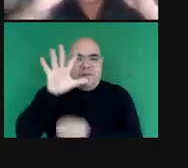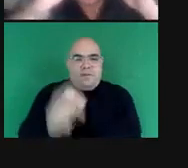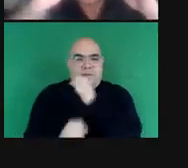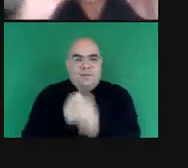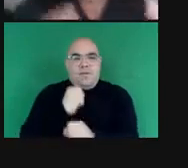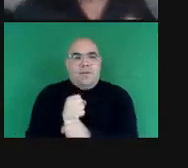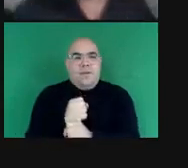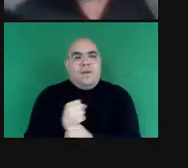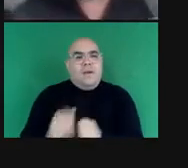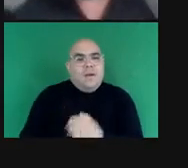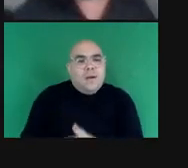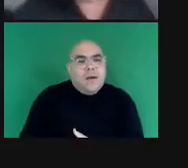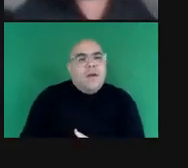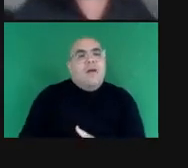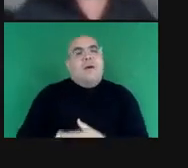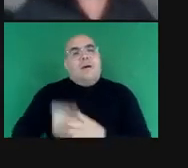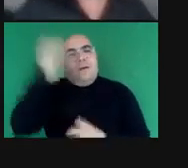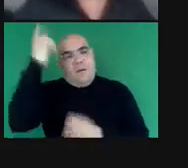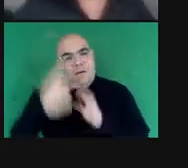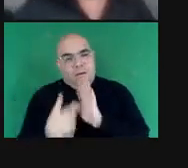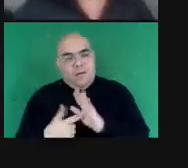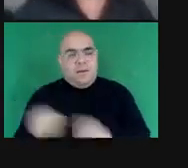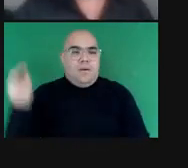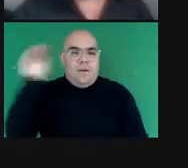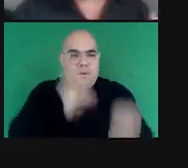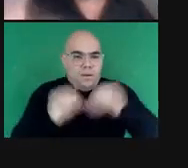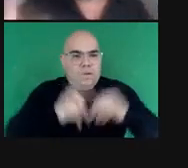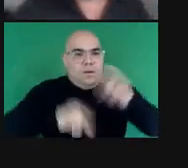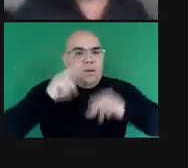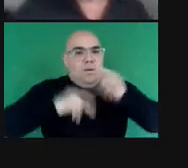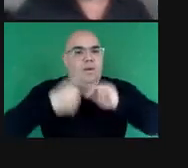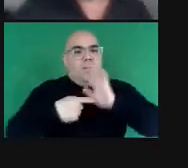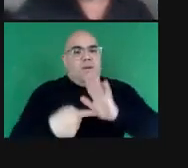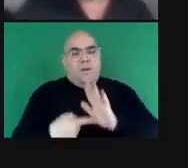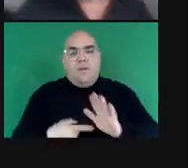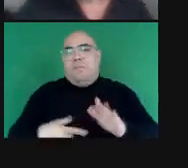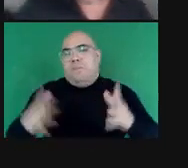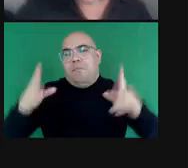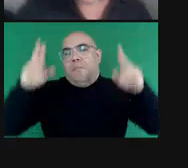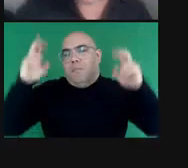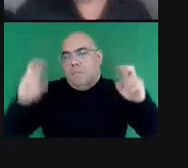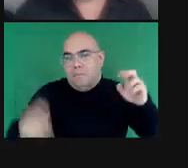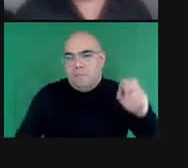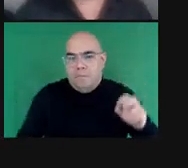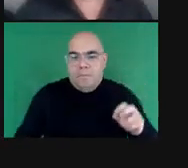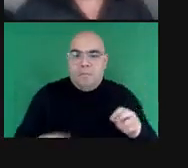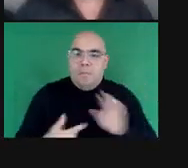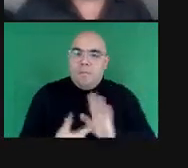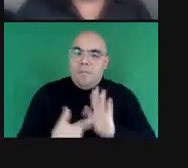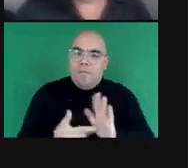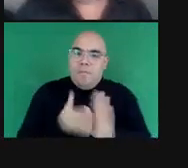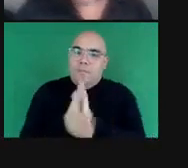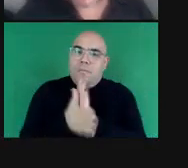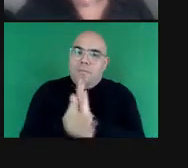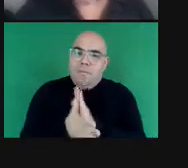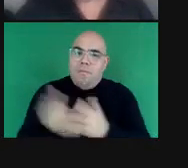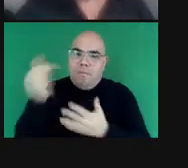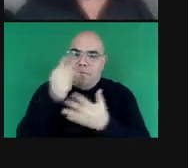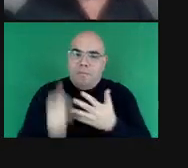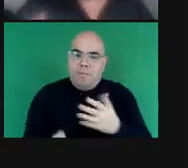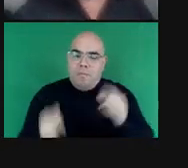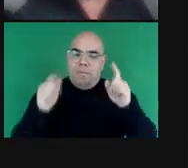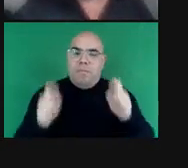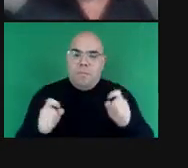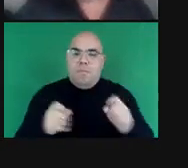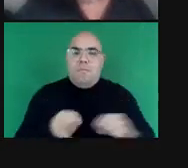comenzar a hacer un stencil por todos los lugares donde había habitado mi abuela para el momento que ella fallece,